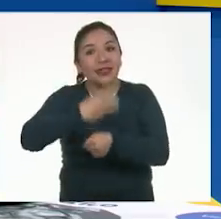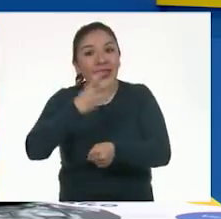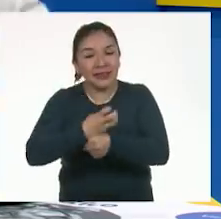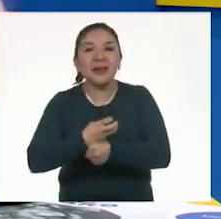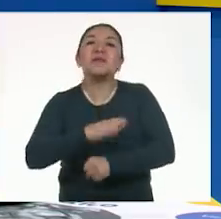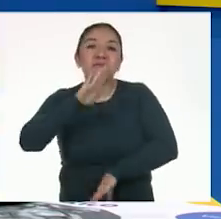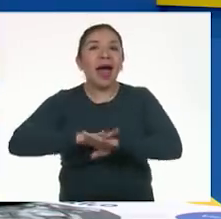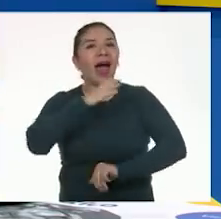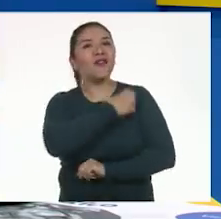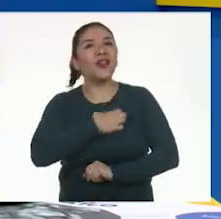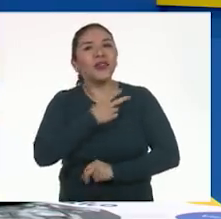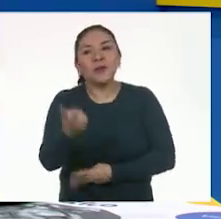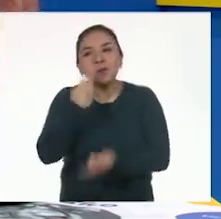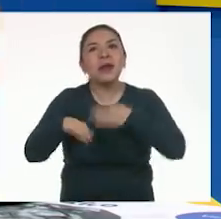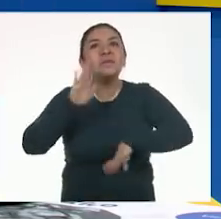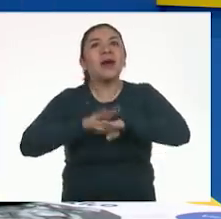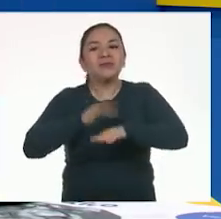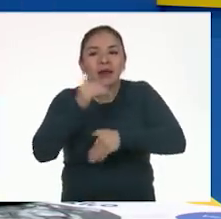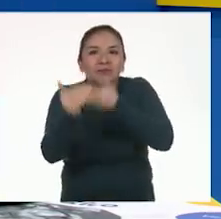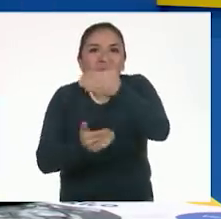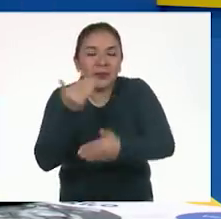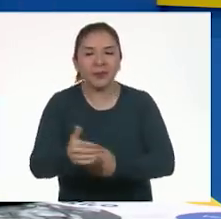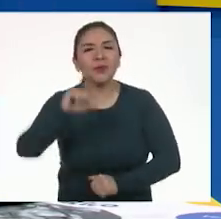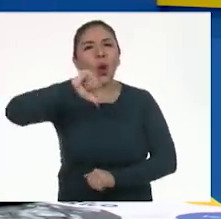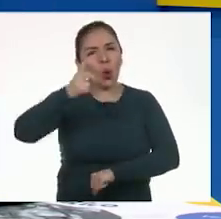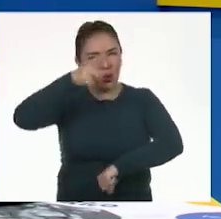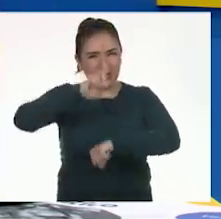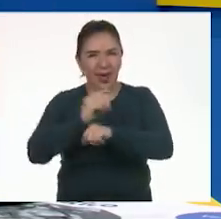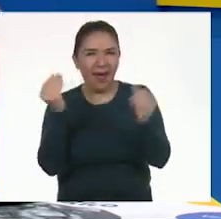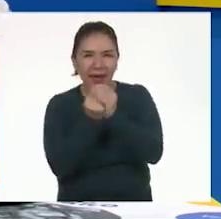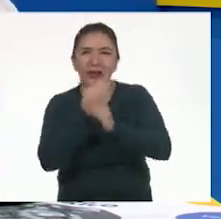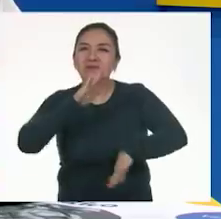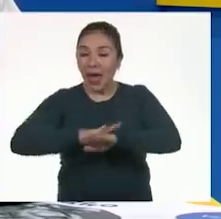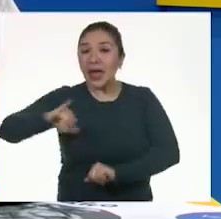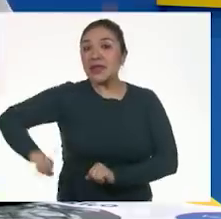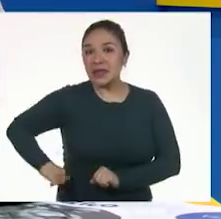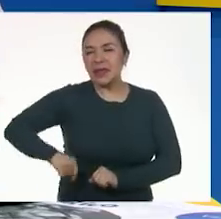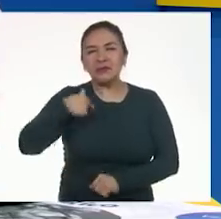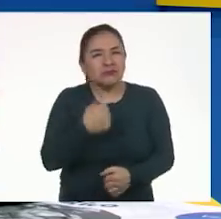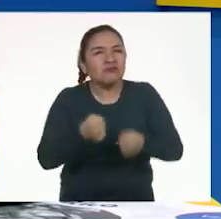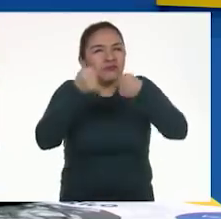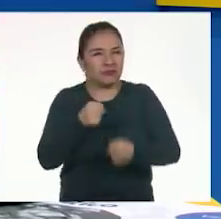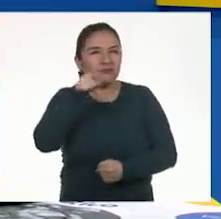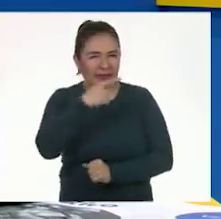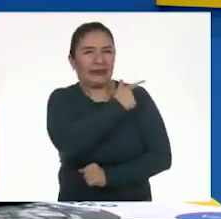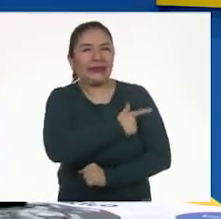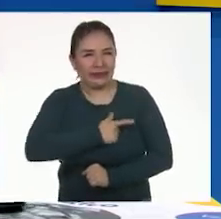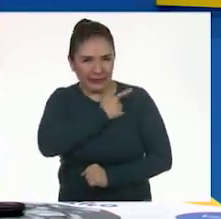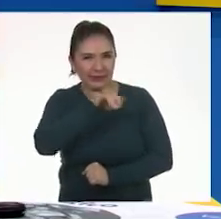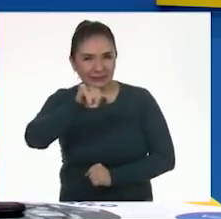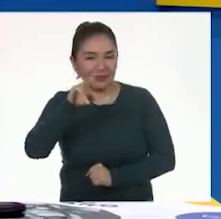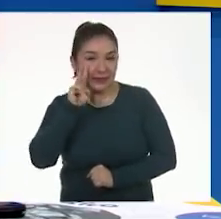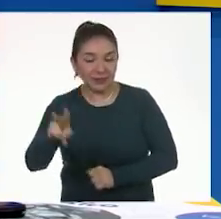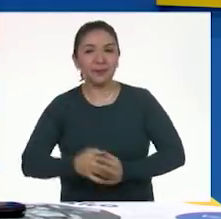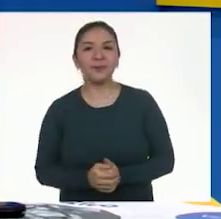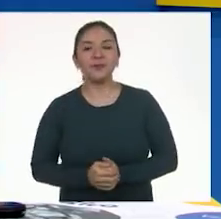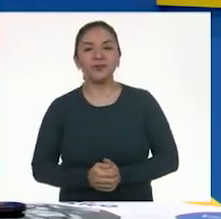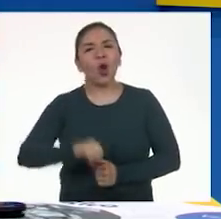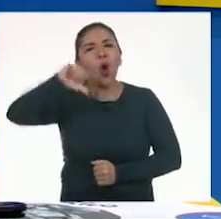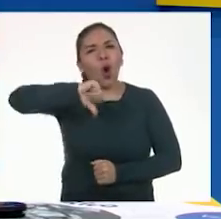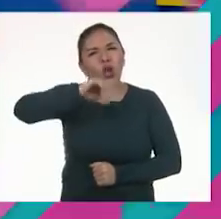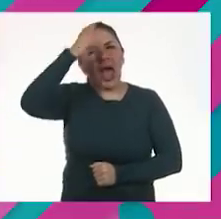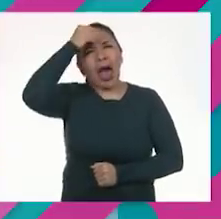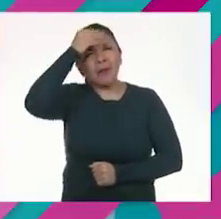muy entusiasmado por todo lo que vaya a pasar. El día de hoy tenemos una clase muy interesante que estoy seguro que te va a encantar. Mira, nuestro